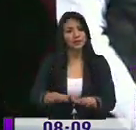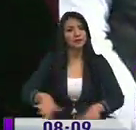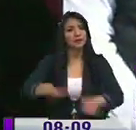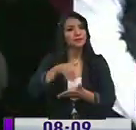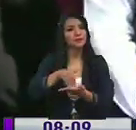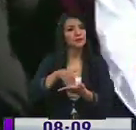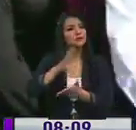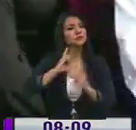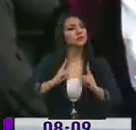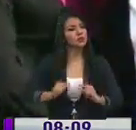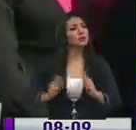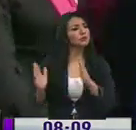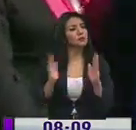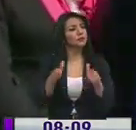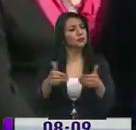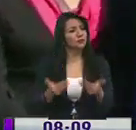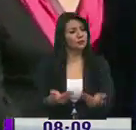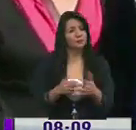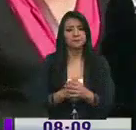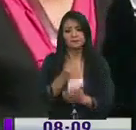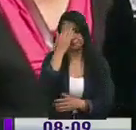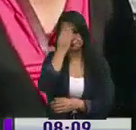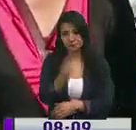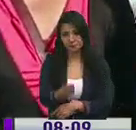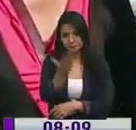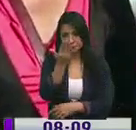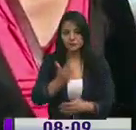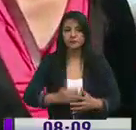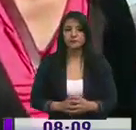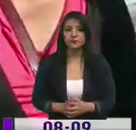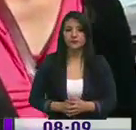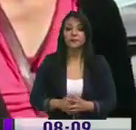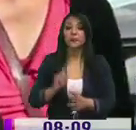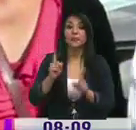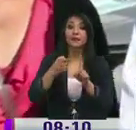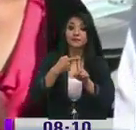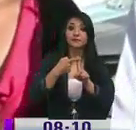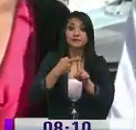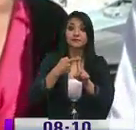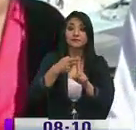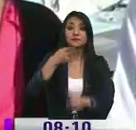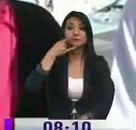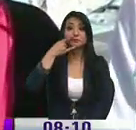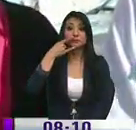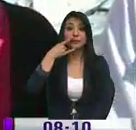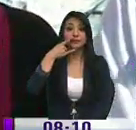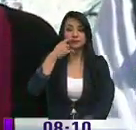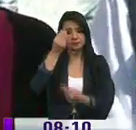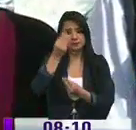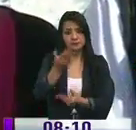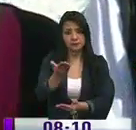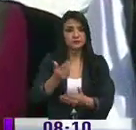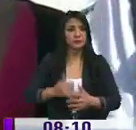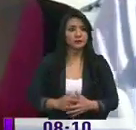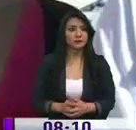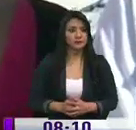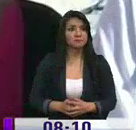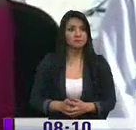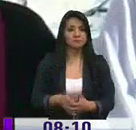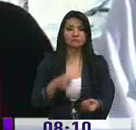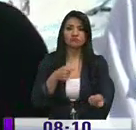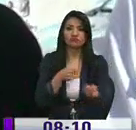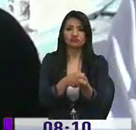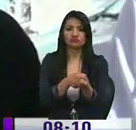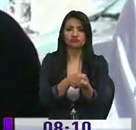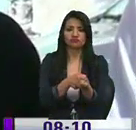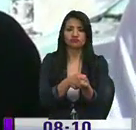instalaciones provisionales. Buenos días. Muy buenos días. Ante todo, primero, nosotros como Pomaski manifestar nuestro apoyo a lo